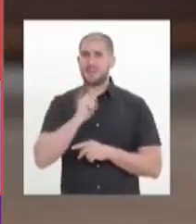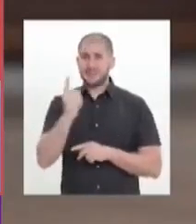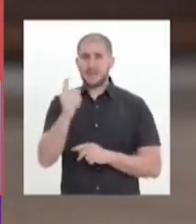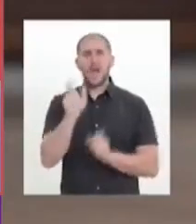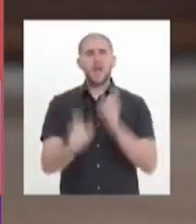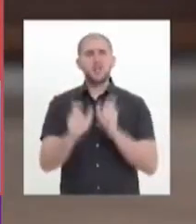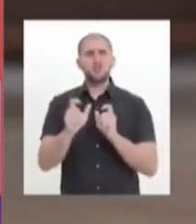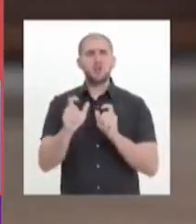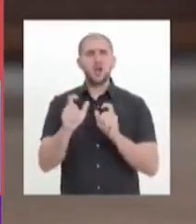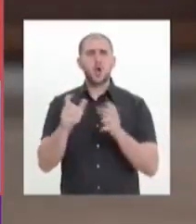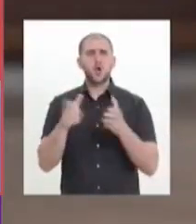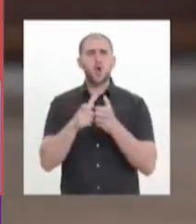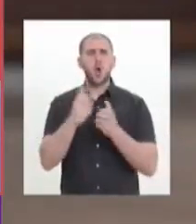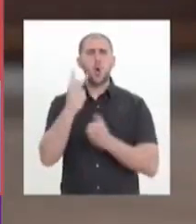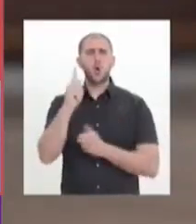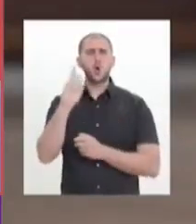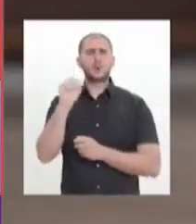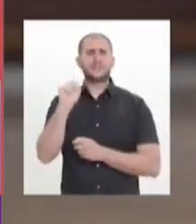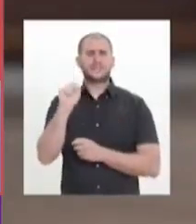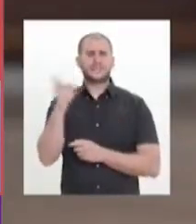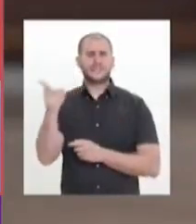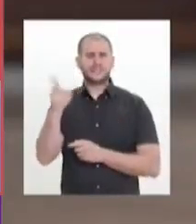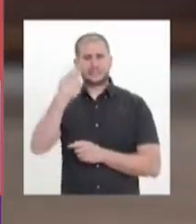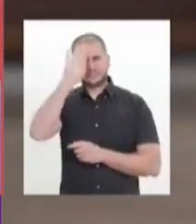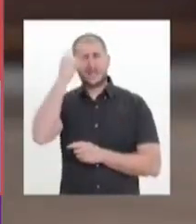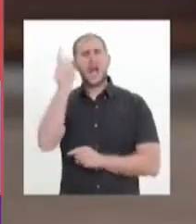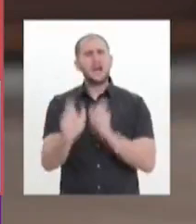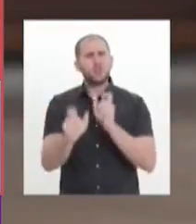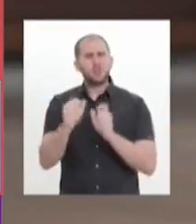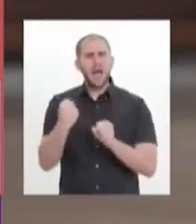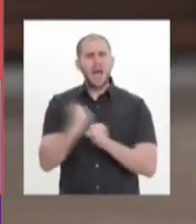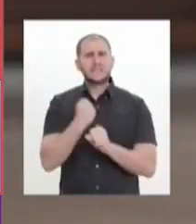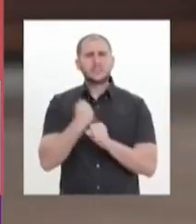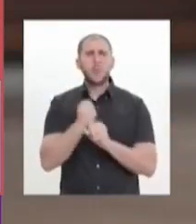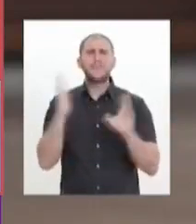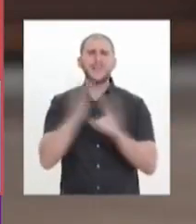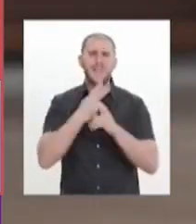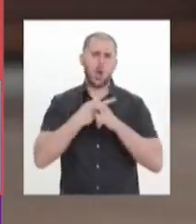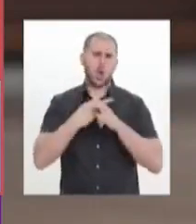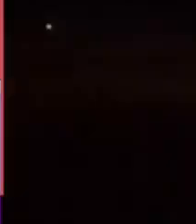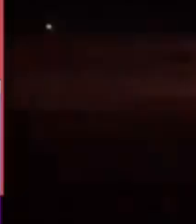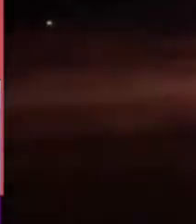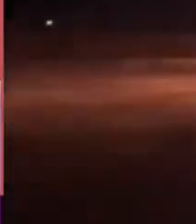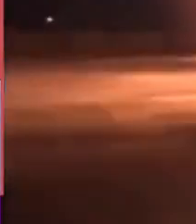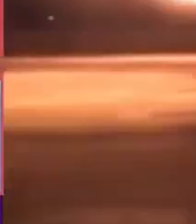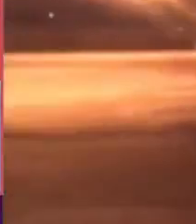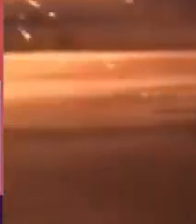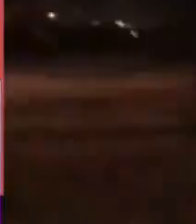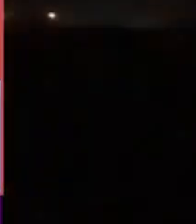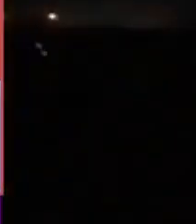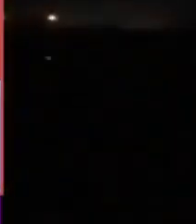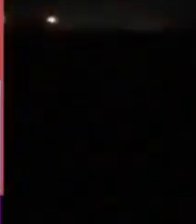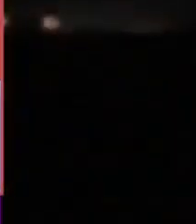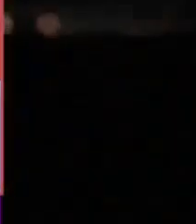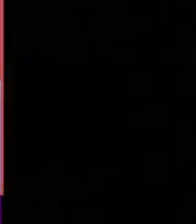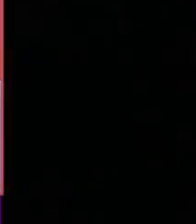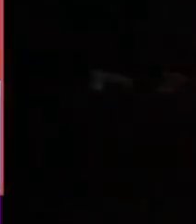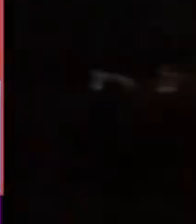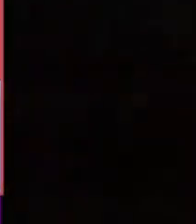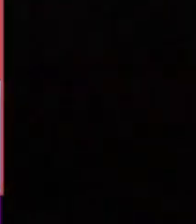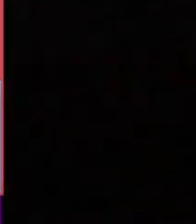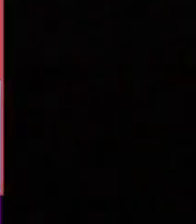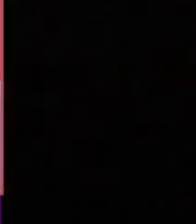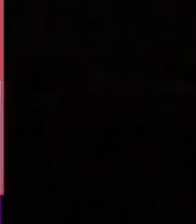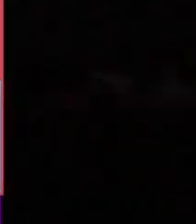declaren que no pueden trabajar con el primer ministro israelí y que exijan su salida, y si no, con consecuencias en